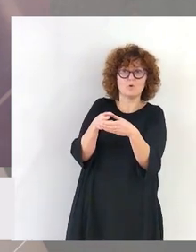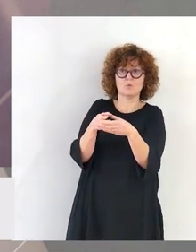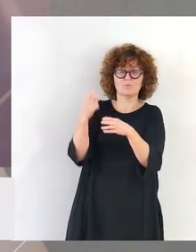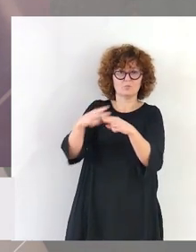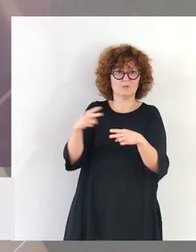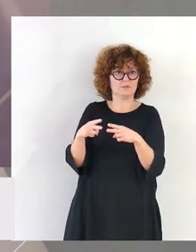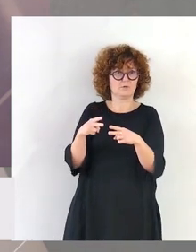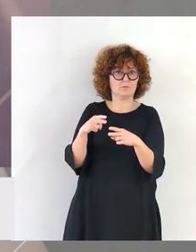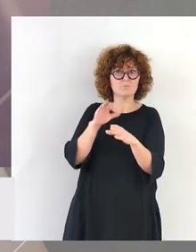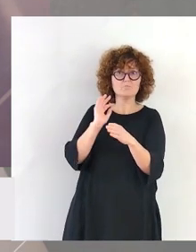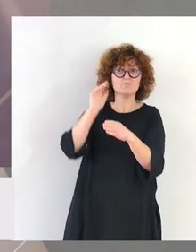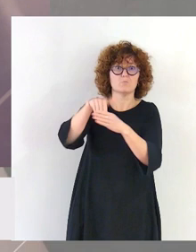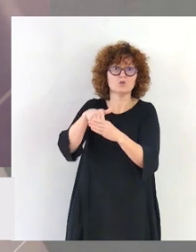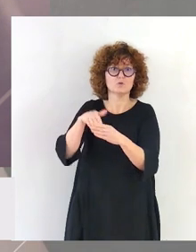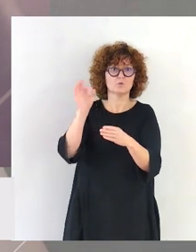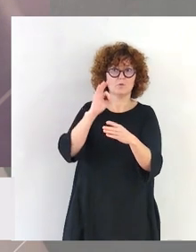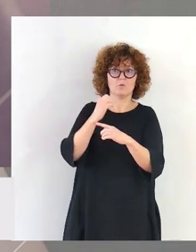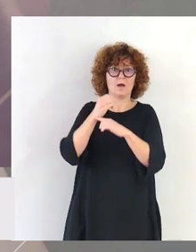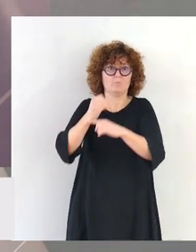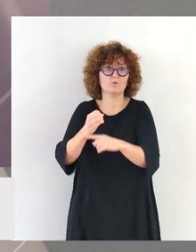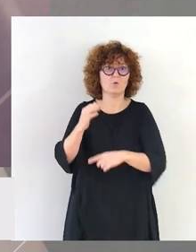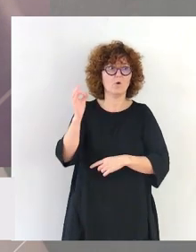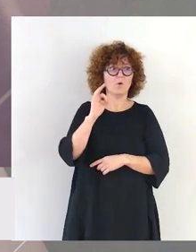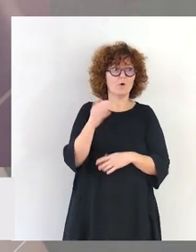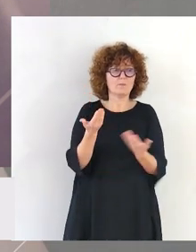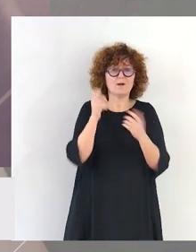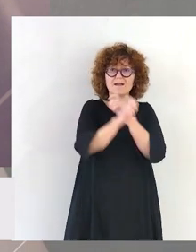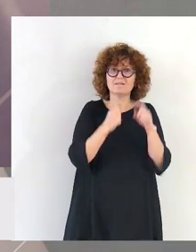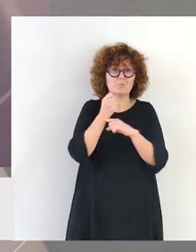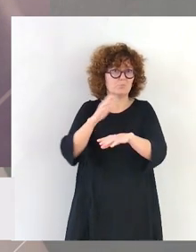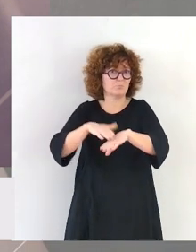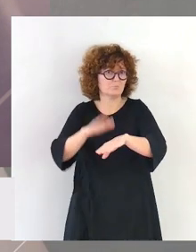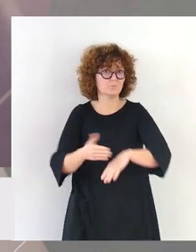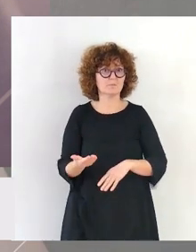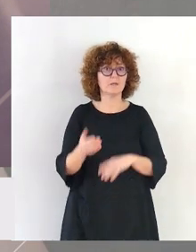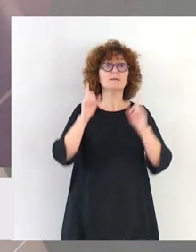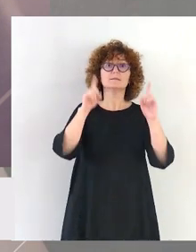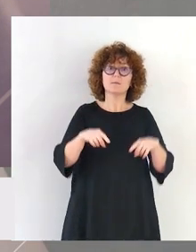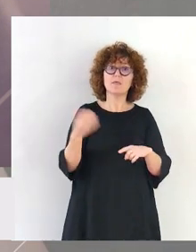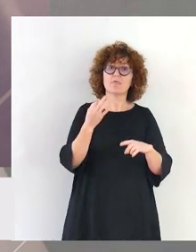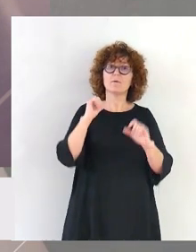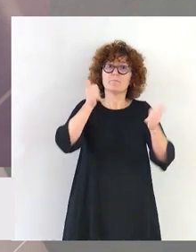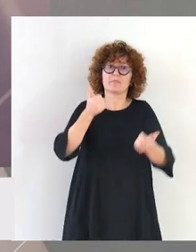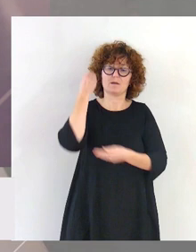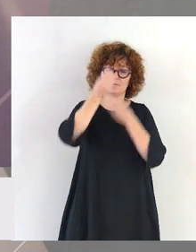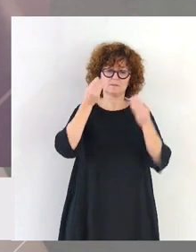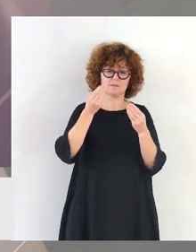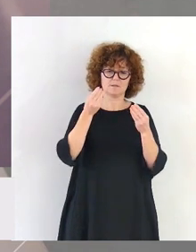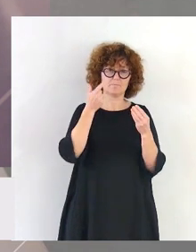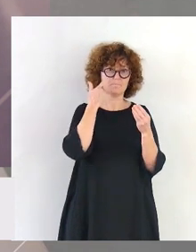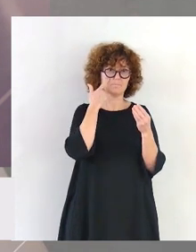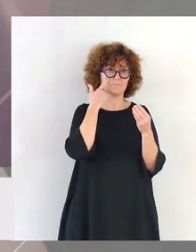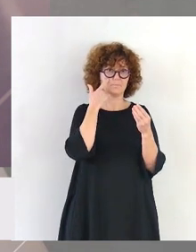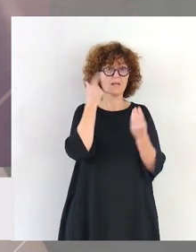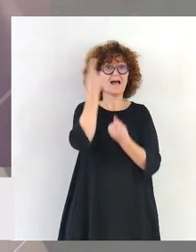de lo que sea a ese tipo de opciones y creo que también es interesante empezar a profundizar cómo nos estamos sintiendo en estos momentos en